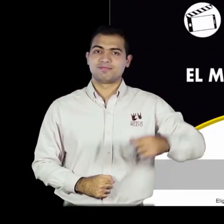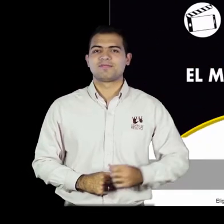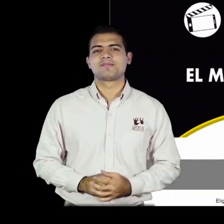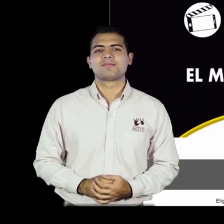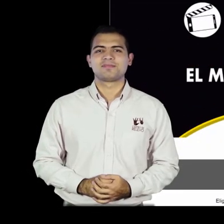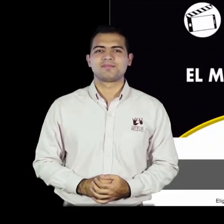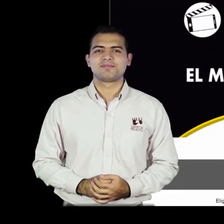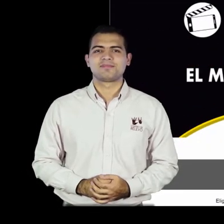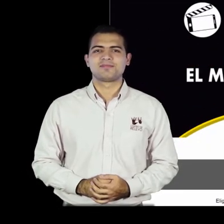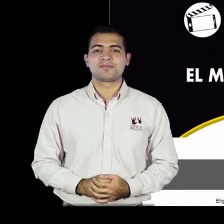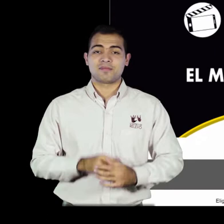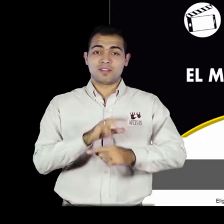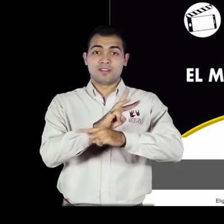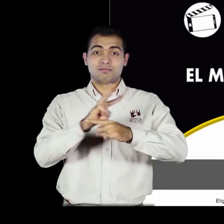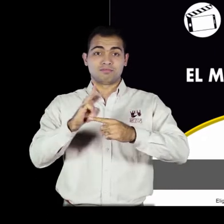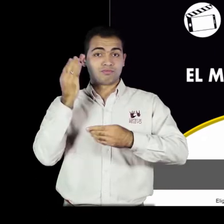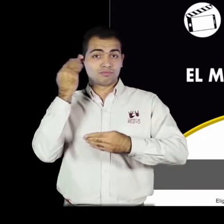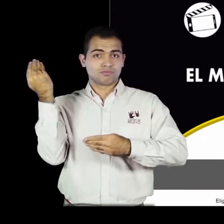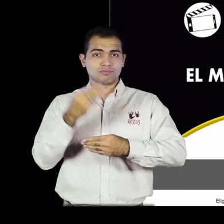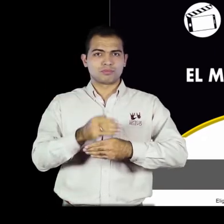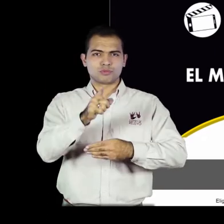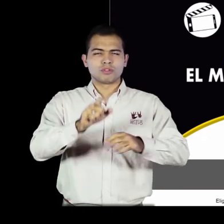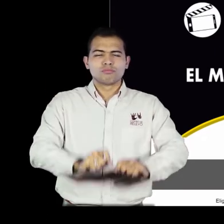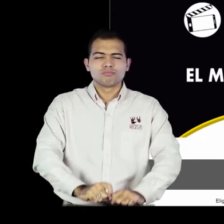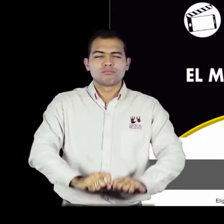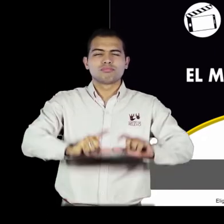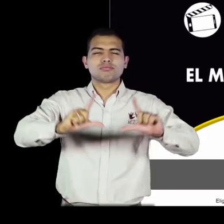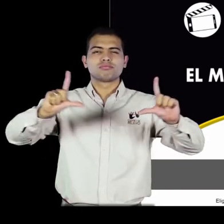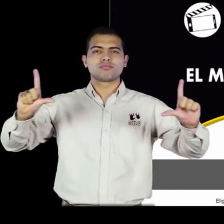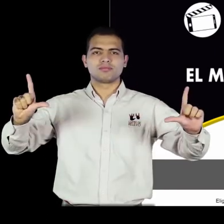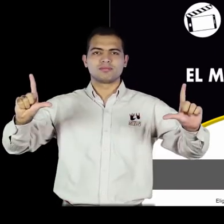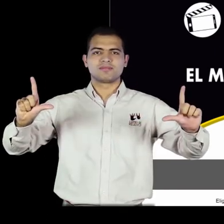Primero, ingresa a